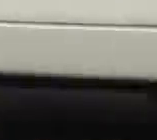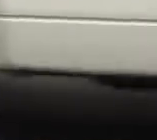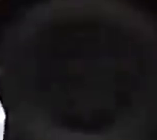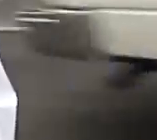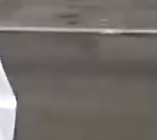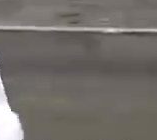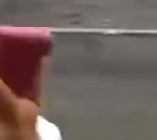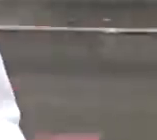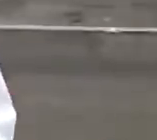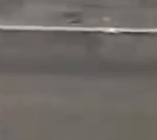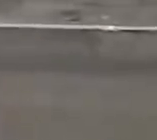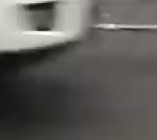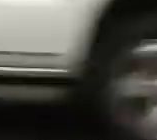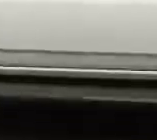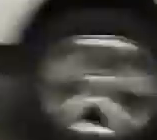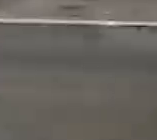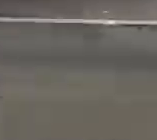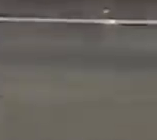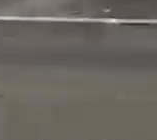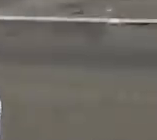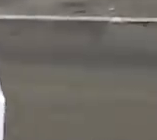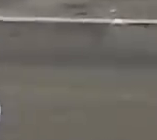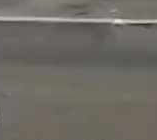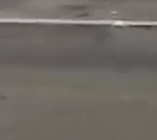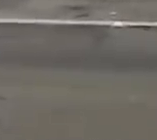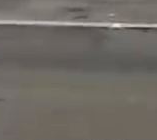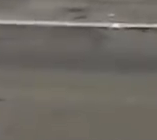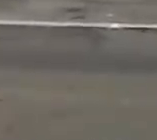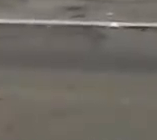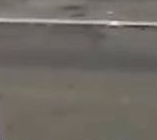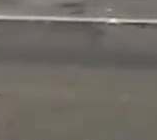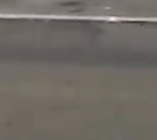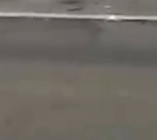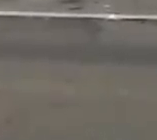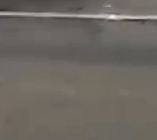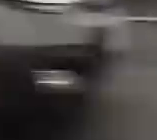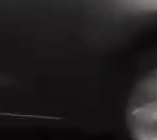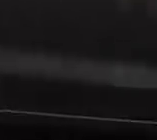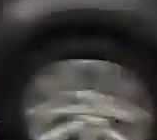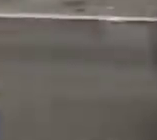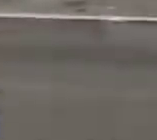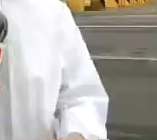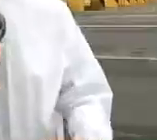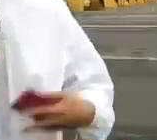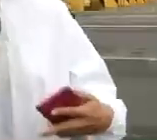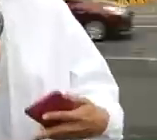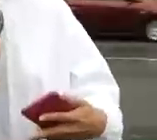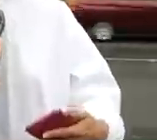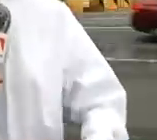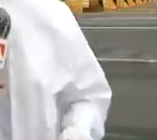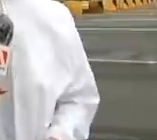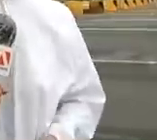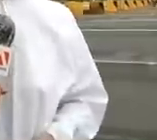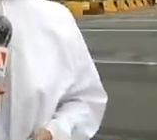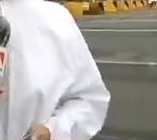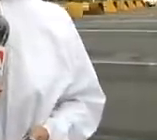en el Intervalles, se implementará además una nueva modalidad de cobro y todo esto será automatizado. Pero en unos